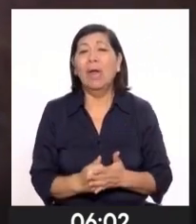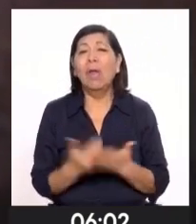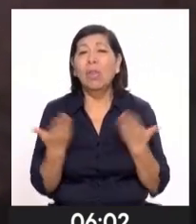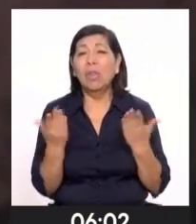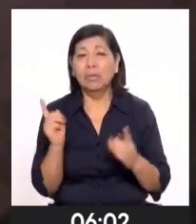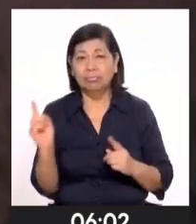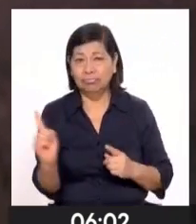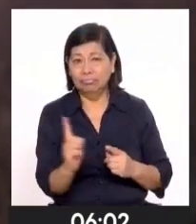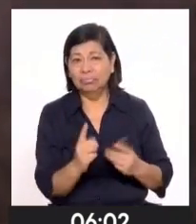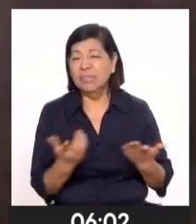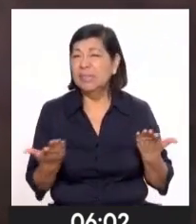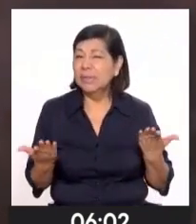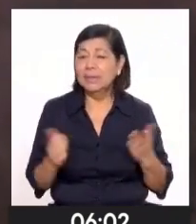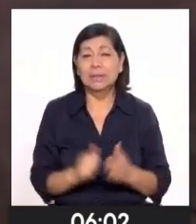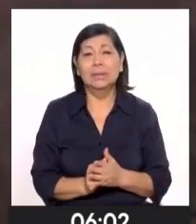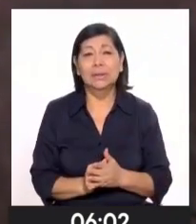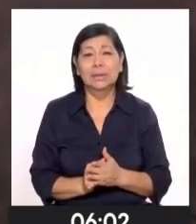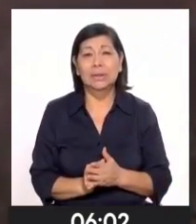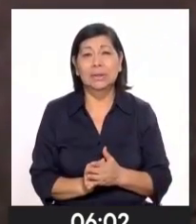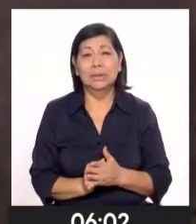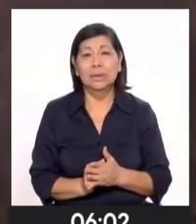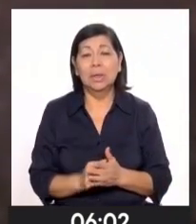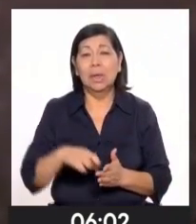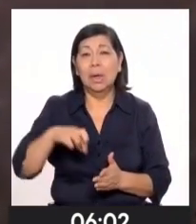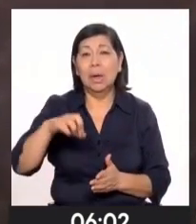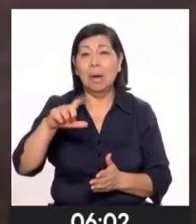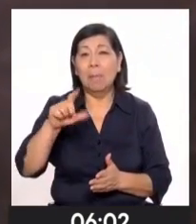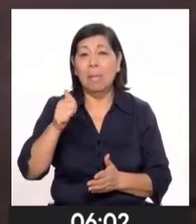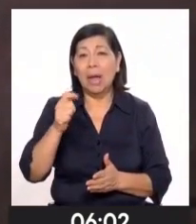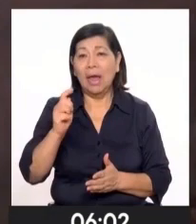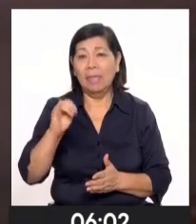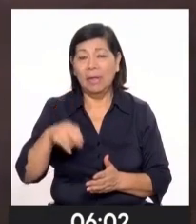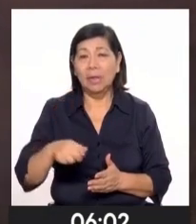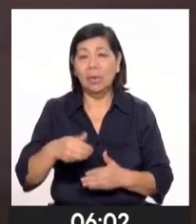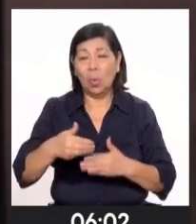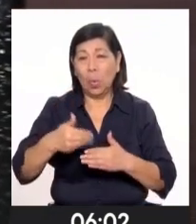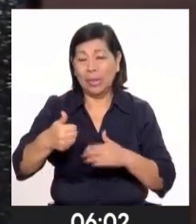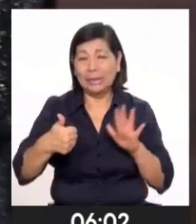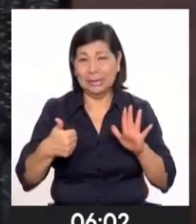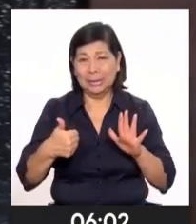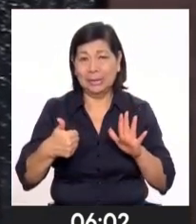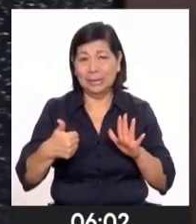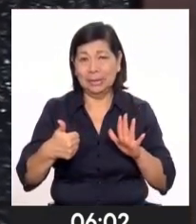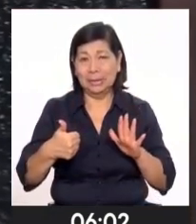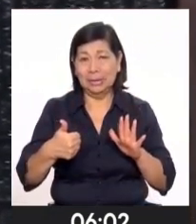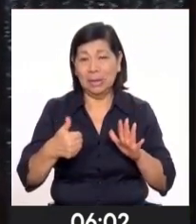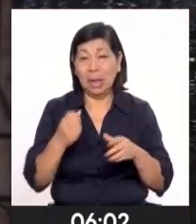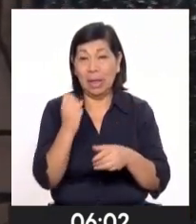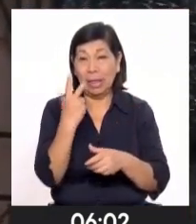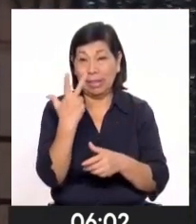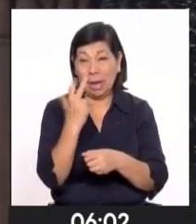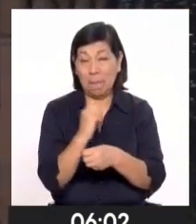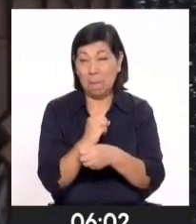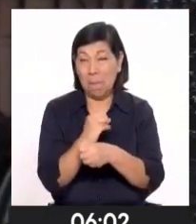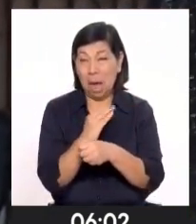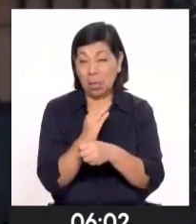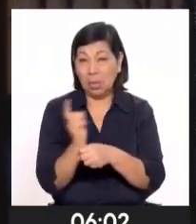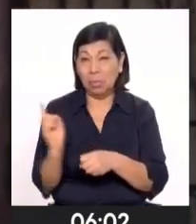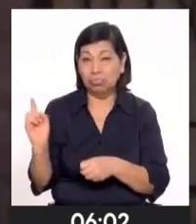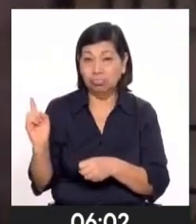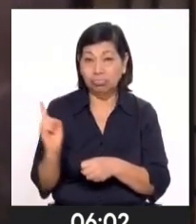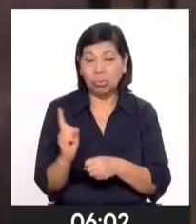encontramos en este momento, en el Jirón Los Platinos, en la cuadra 6, han llegado desde las 3 de la mañana